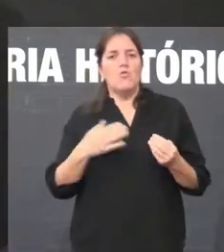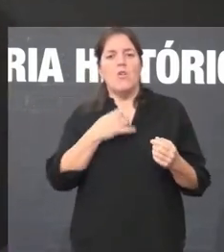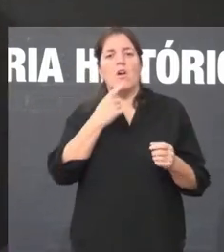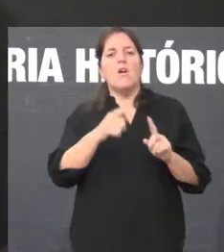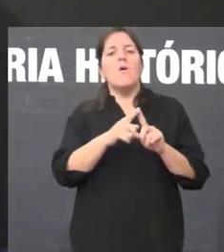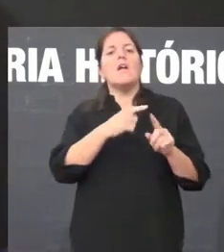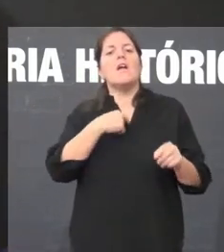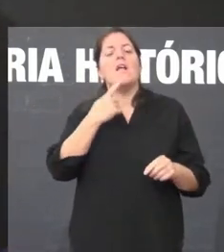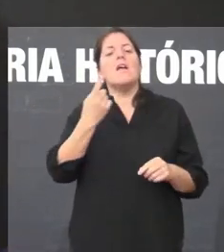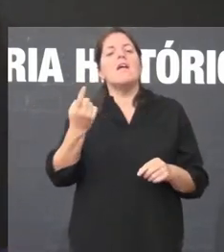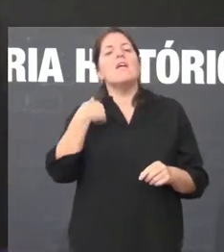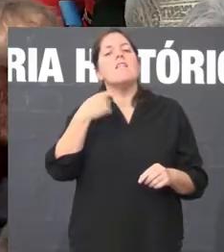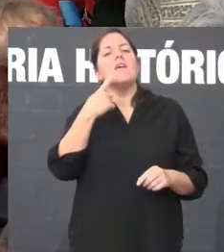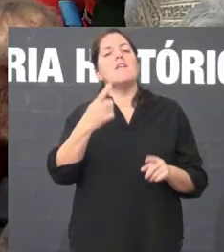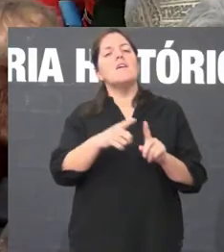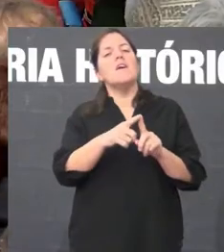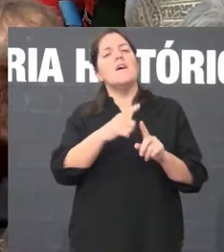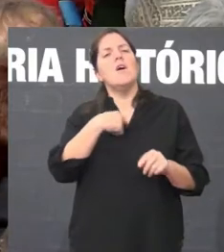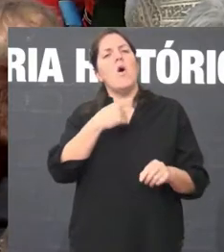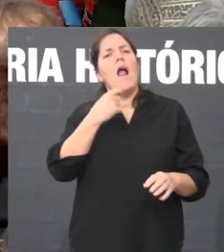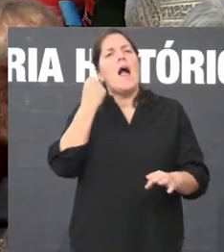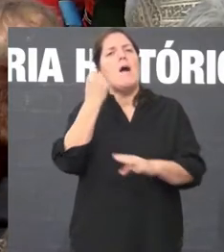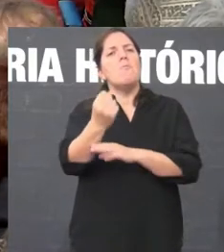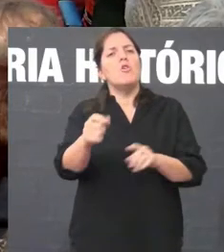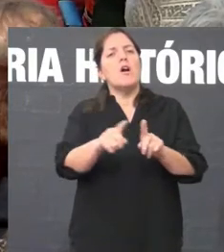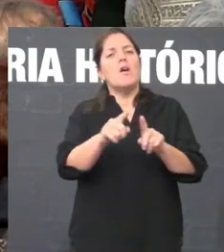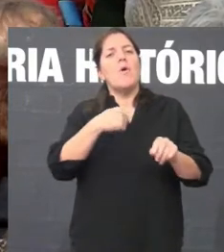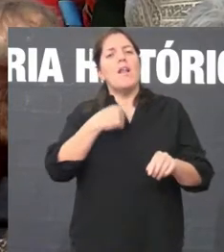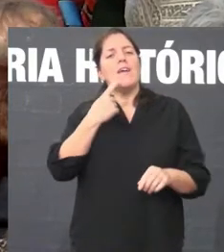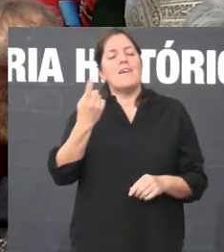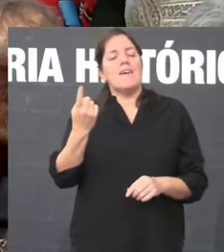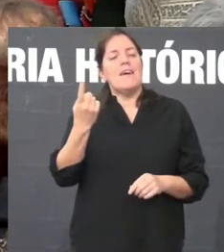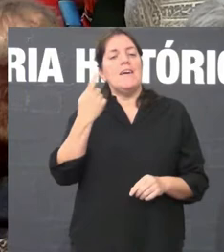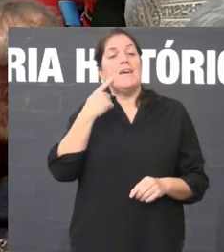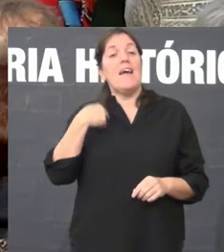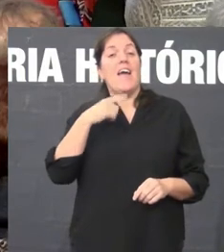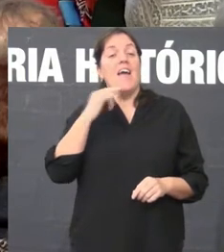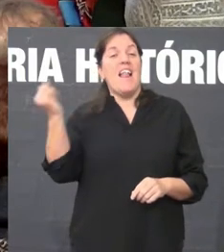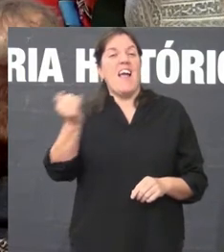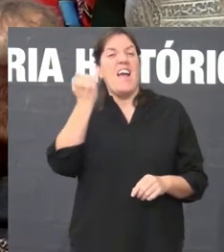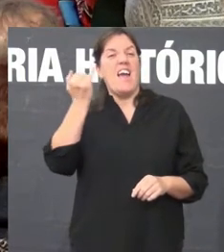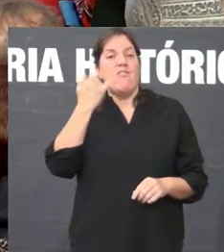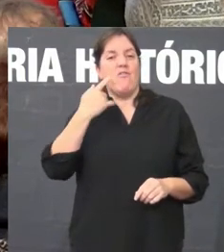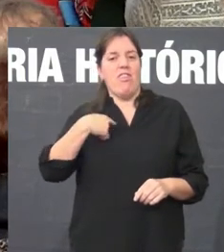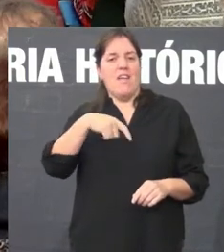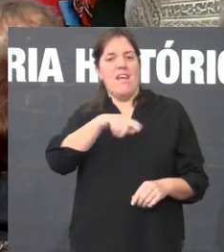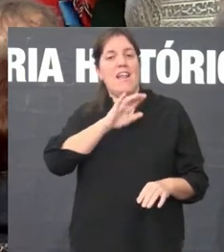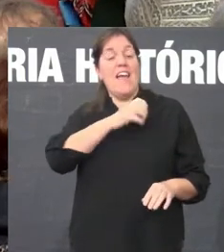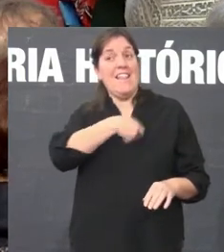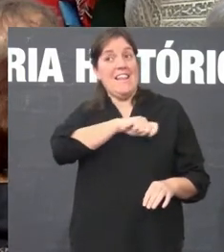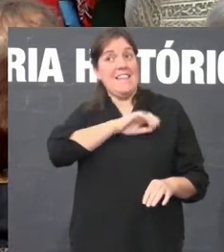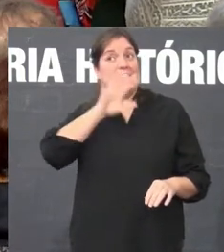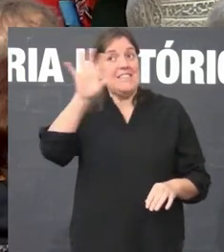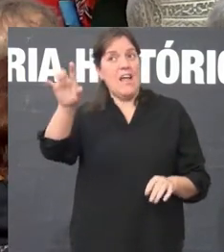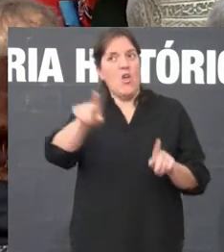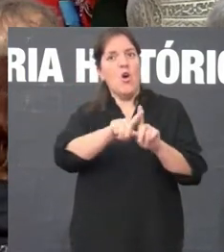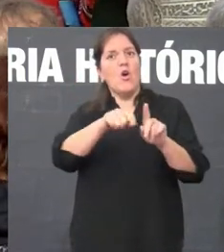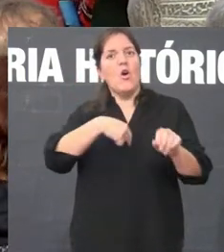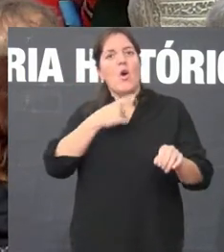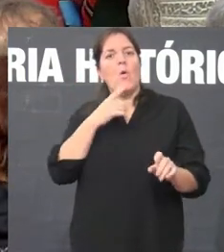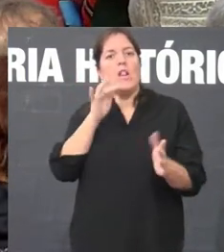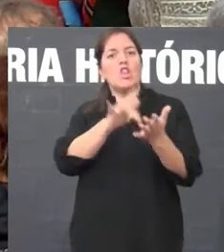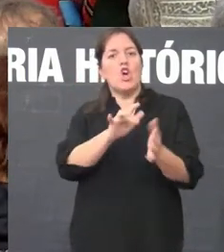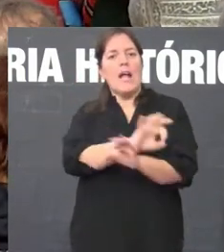inviolabilidad del jefe del Estado. Pues sí, hemos tenido mayorías muchas veces para democratizar,